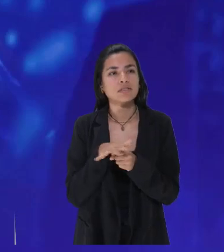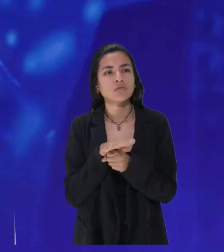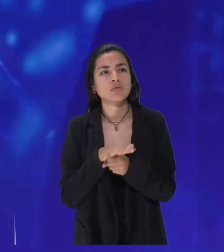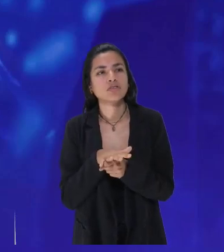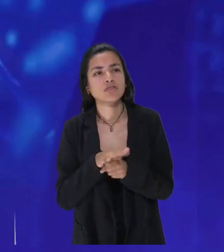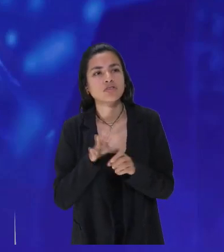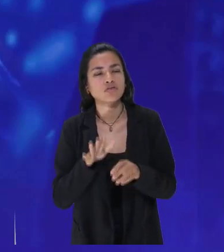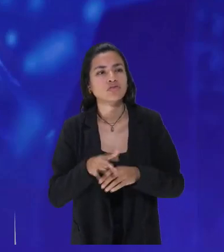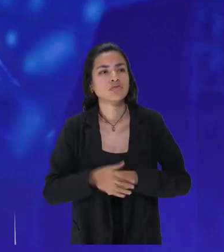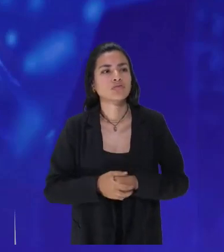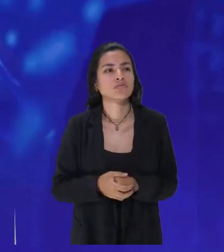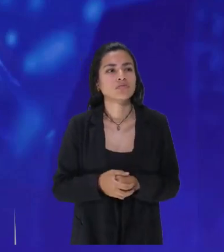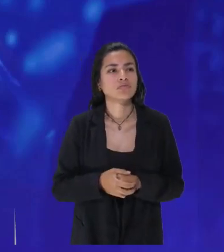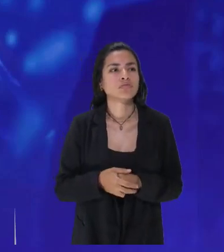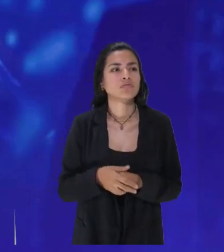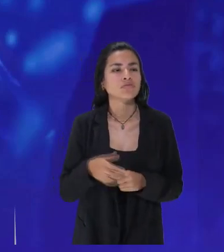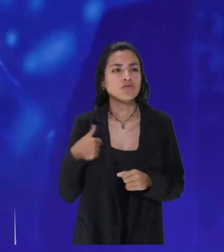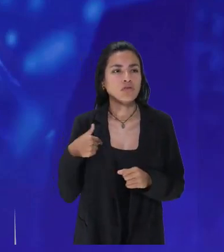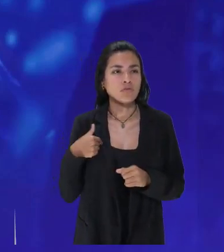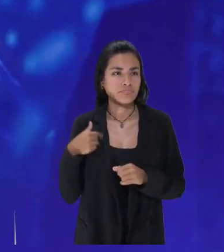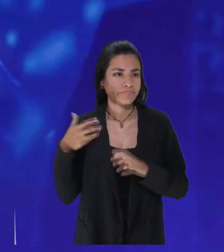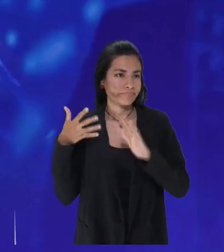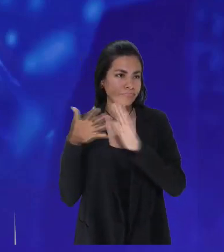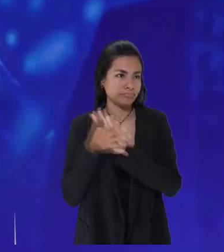habilitado, pero pues yo les estoy aquí transmitiendo.